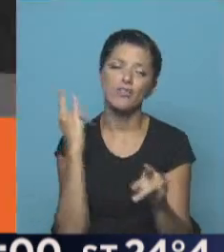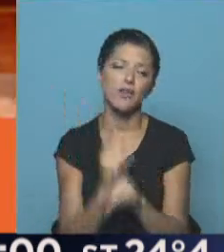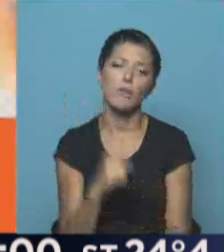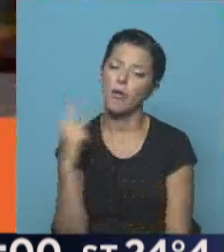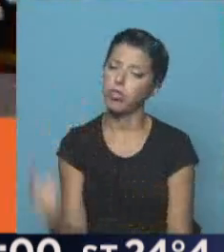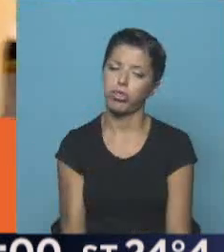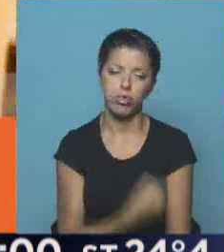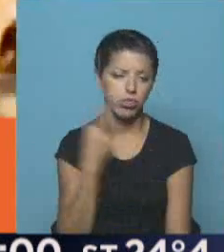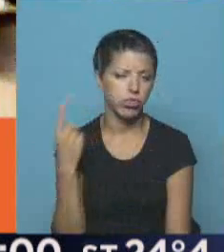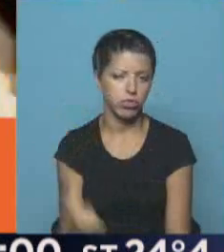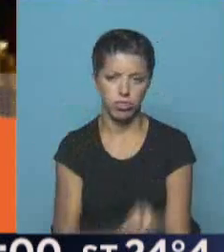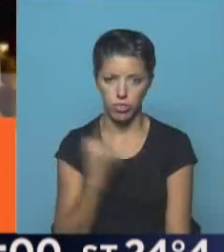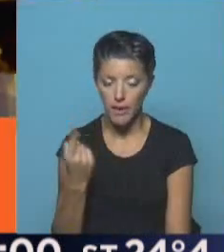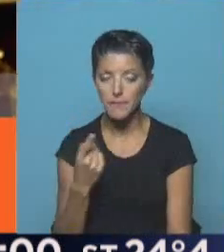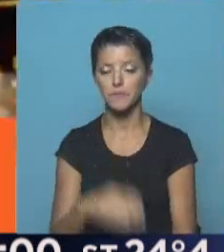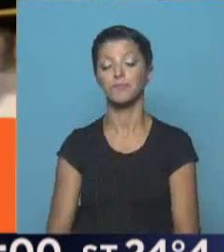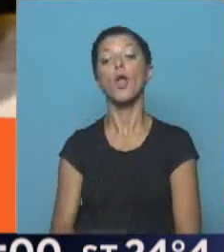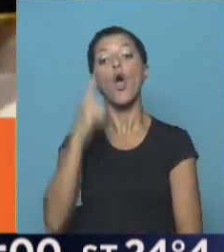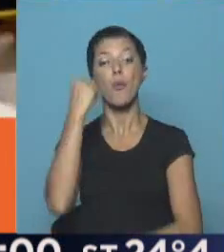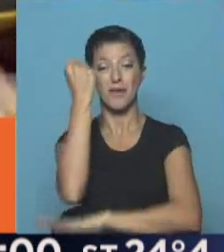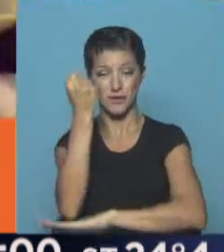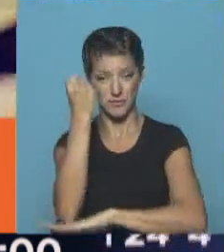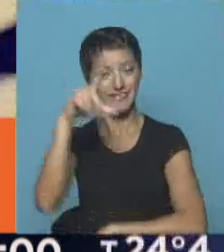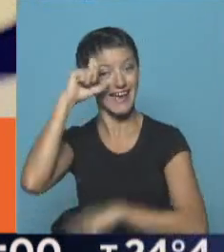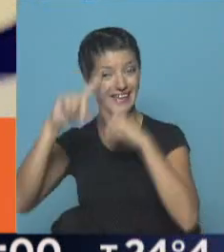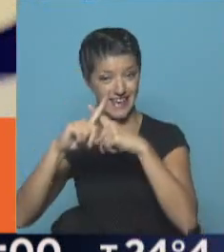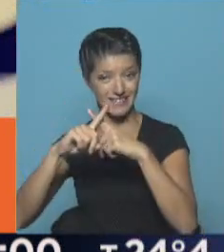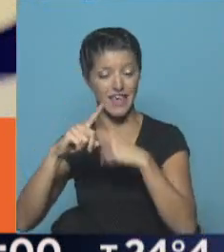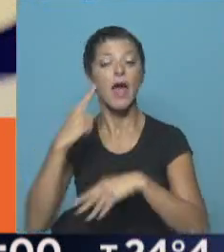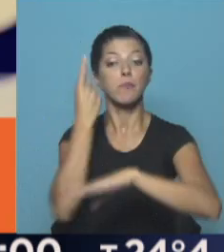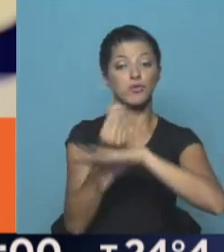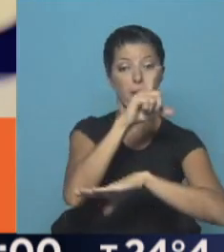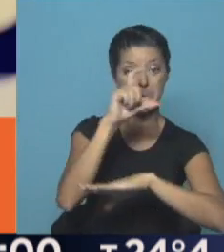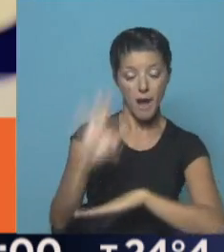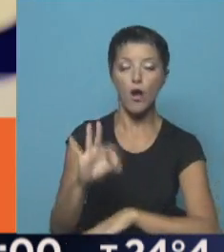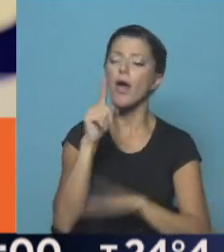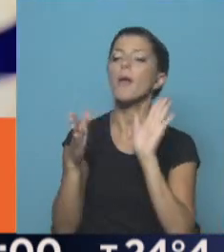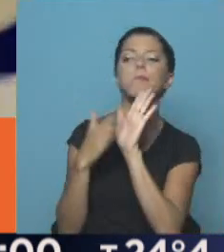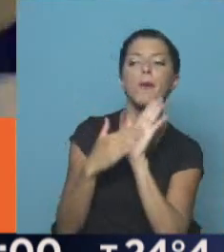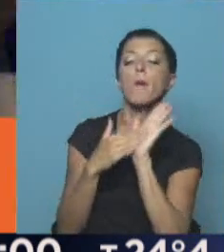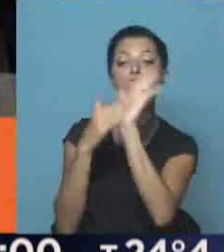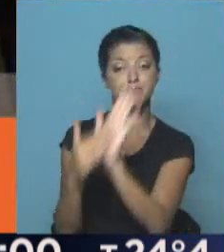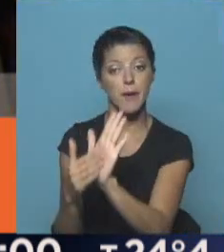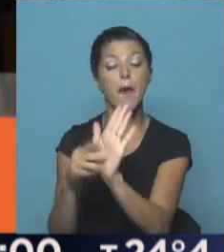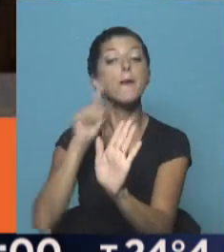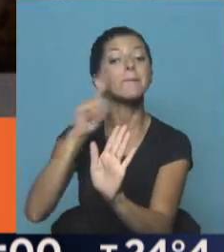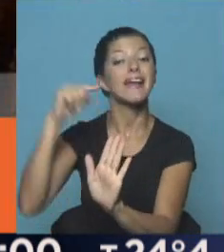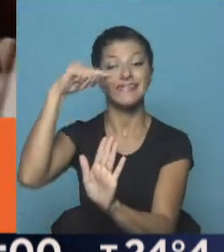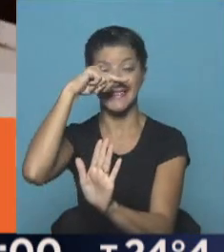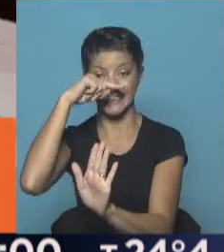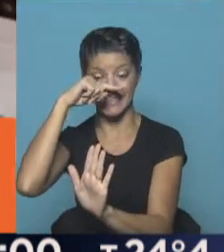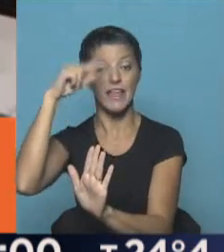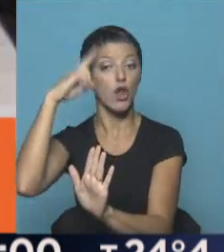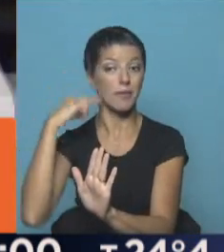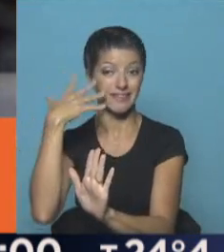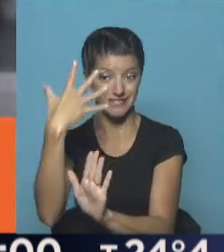mismo. El economista y ex banquero opositor presentó como prueba de su cuestionamiento unas